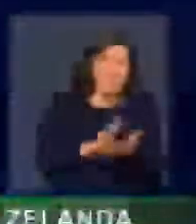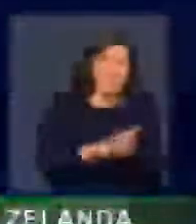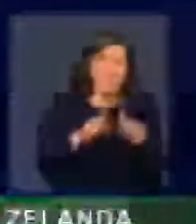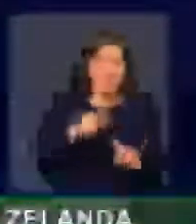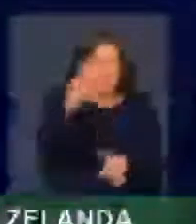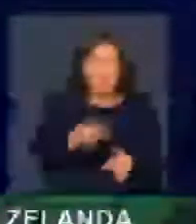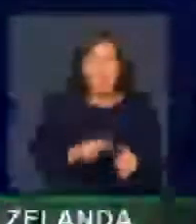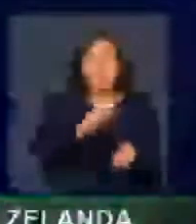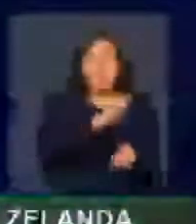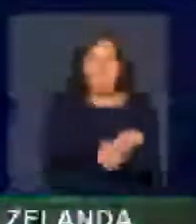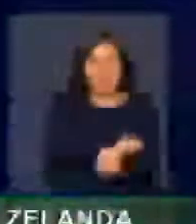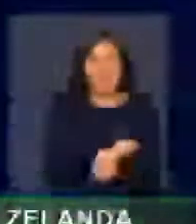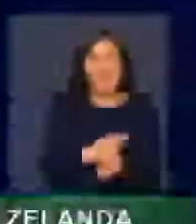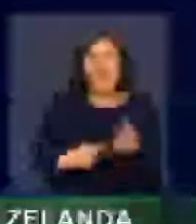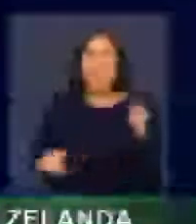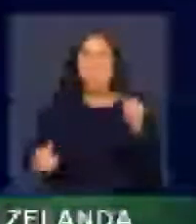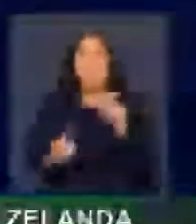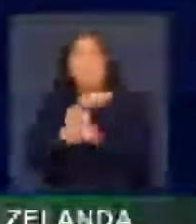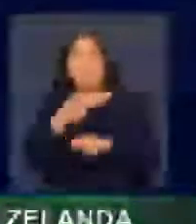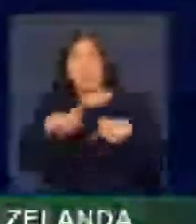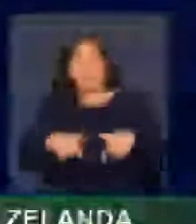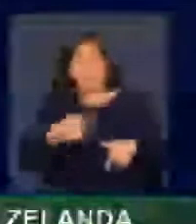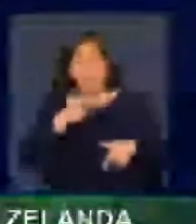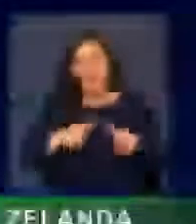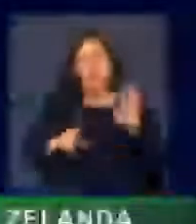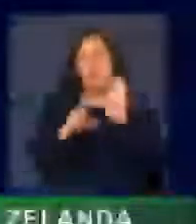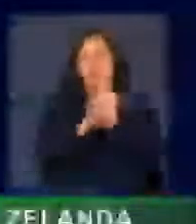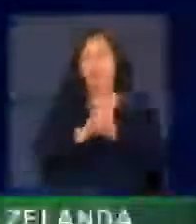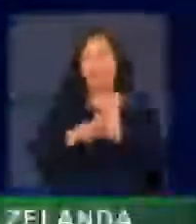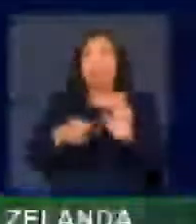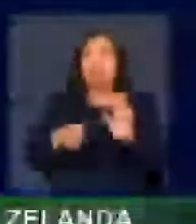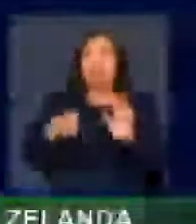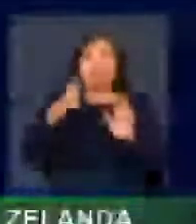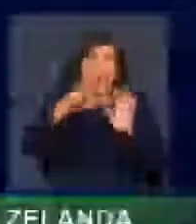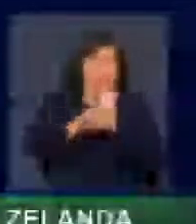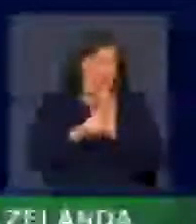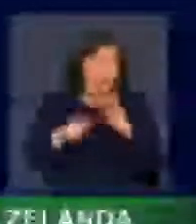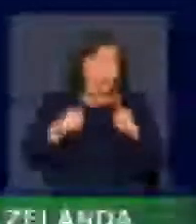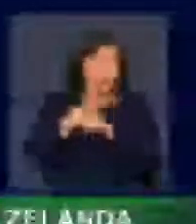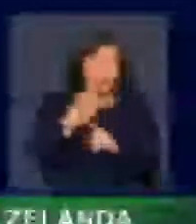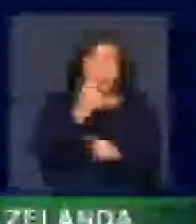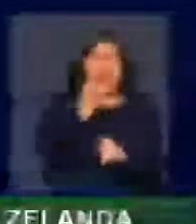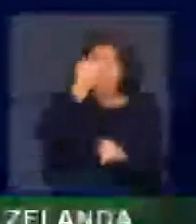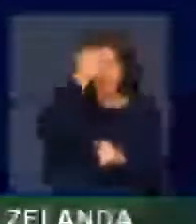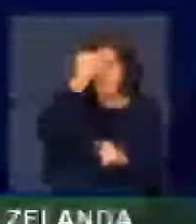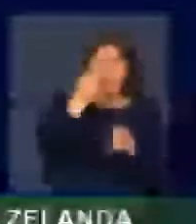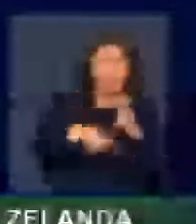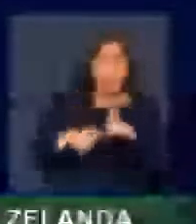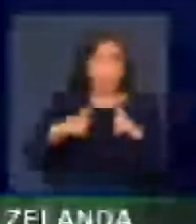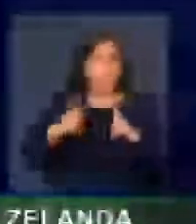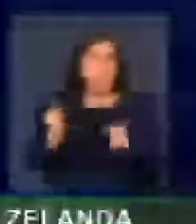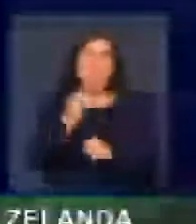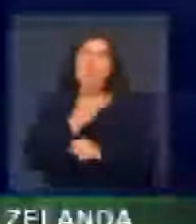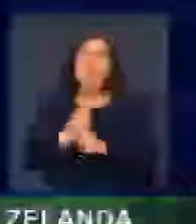primera ministra recordó que una nueva ley antiterrorista ha sido impulsada por su gobierno para colmar estos vacíos legales, pero aún no ha sido examinada por el